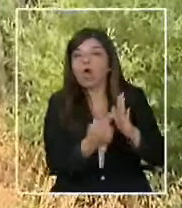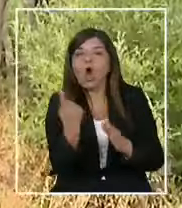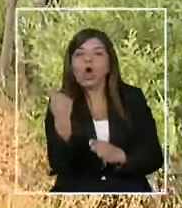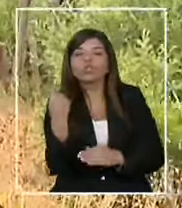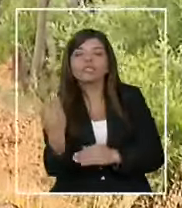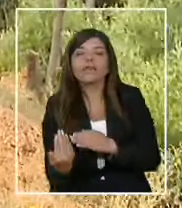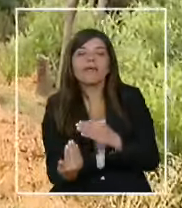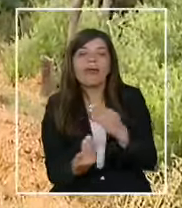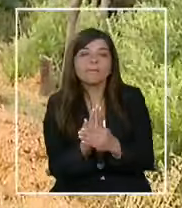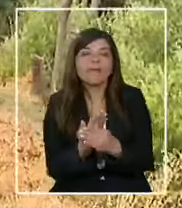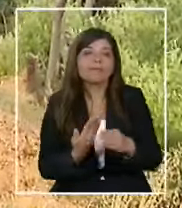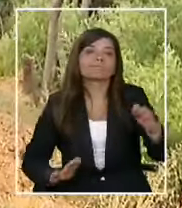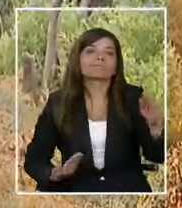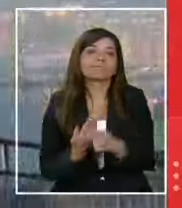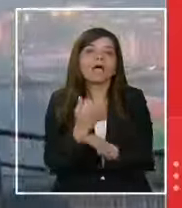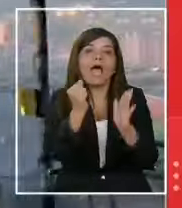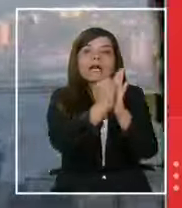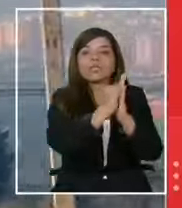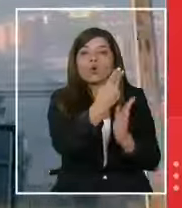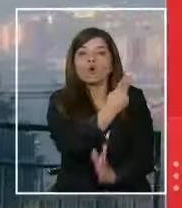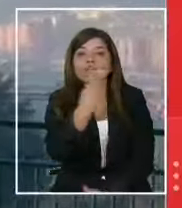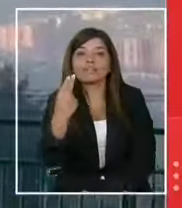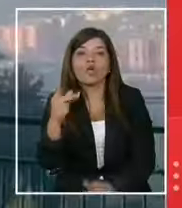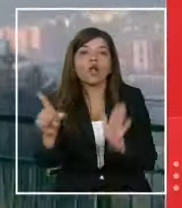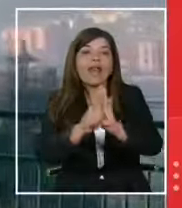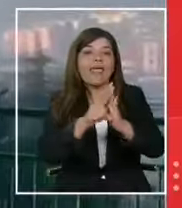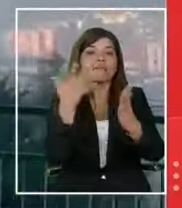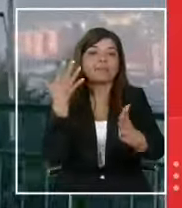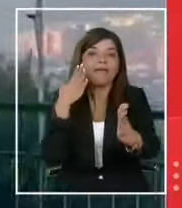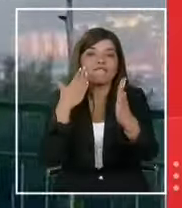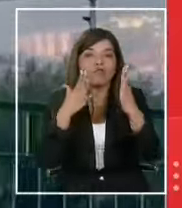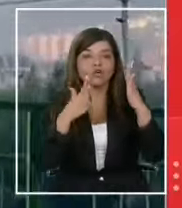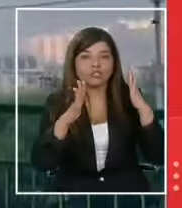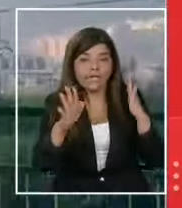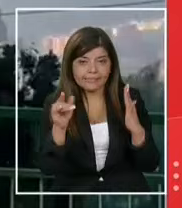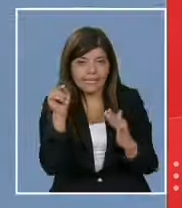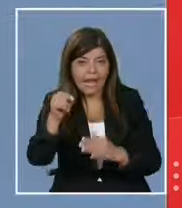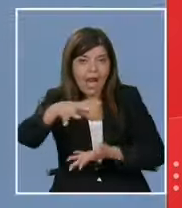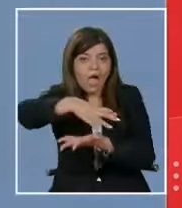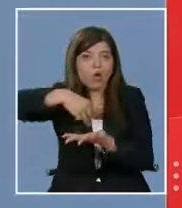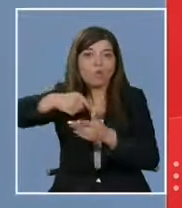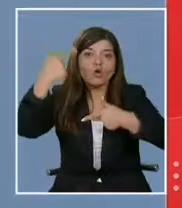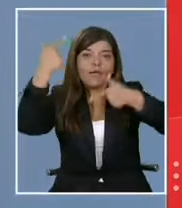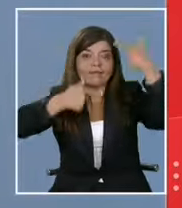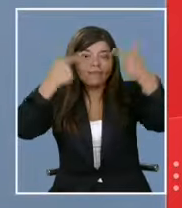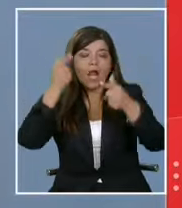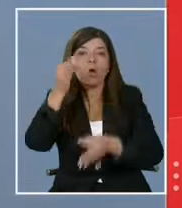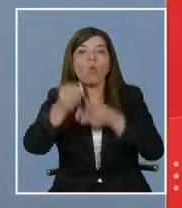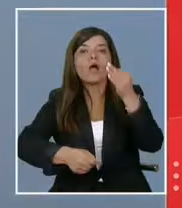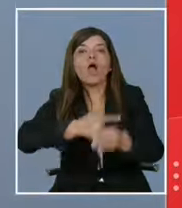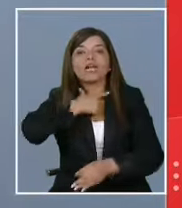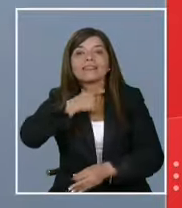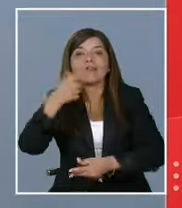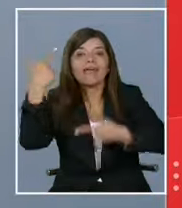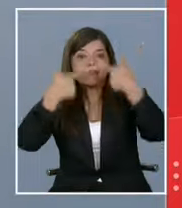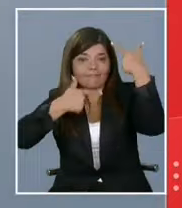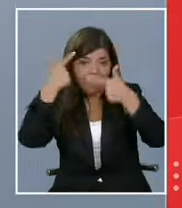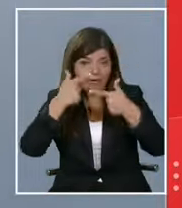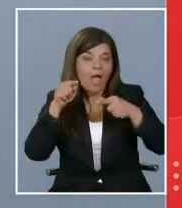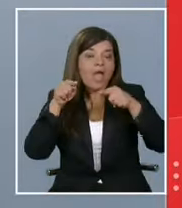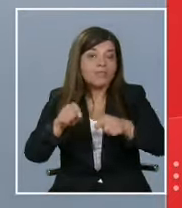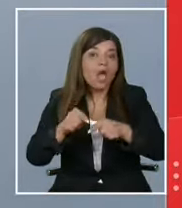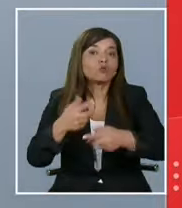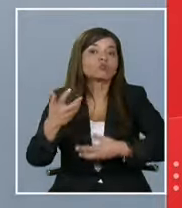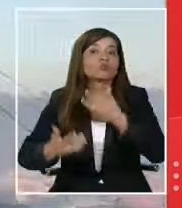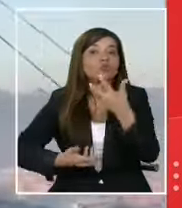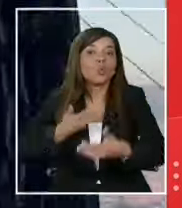de la mañana una querella criminal por el artículo 22 de la ley de bosque en la comuna de Talca, en el juzgado de garantía de Talca, respecto de un